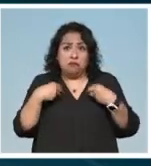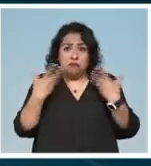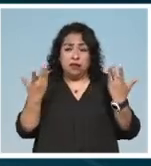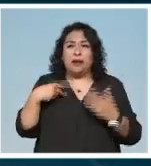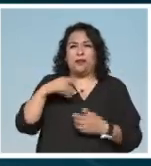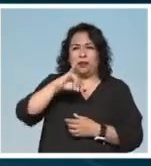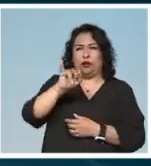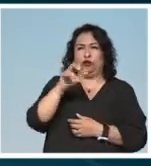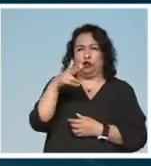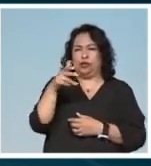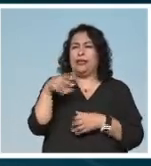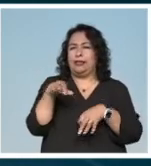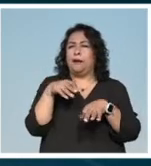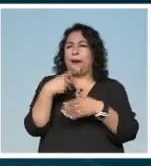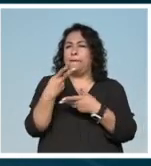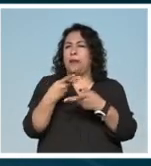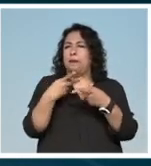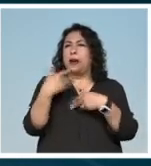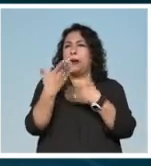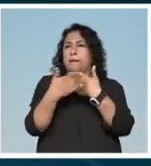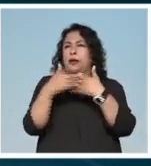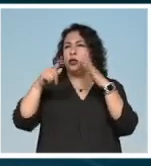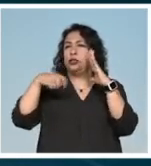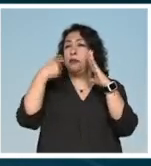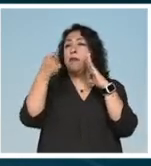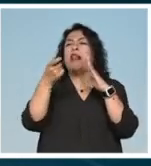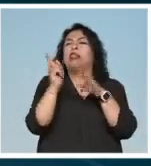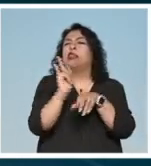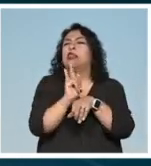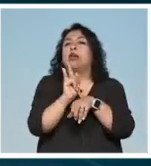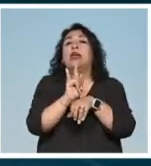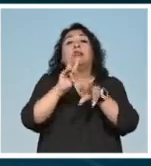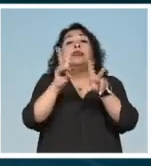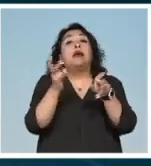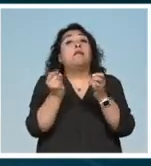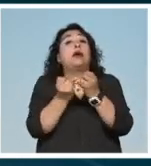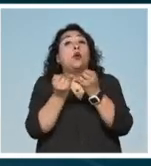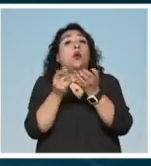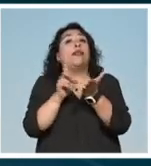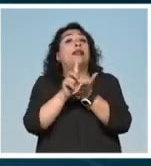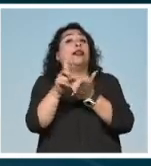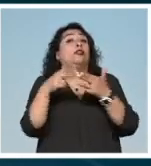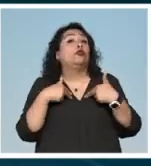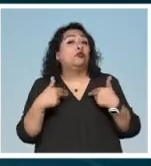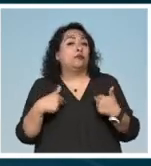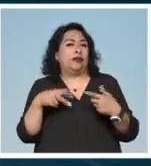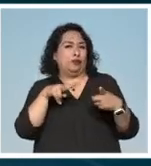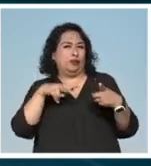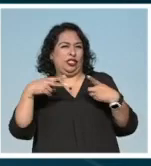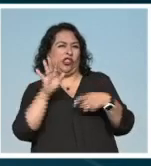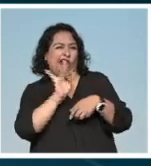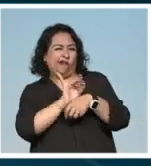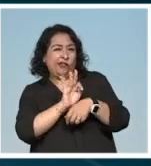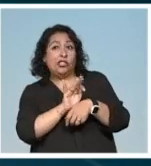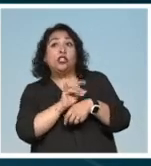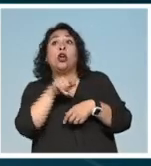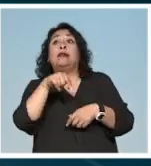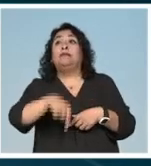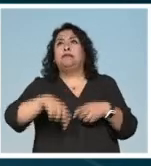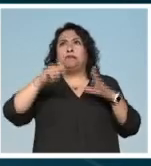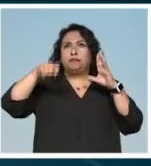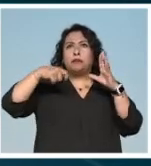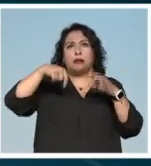Joshua Hill ya trabaja en su siguiente proyecto cinematográfico, una ficción donde abordará también los derechos humanos desde la ficción y que rodará en México y